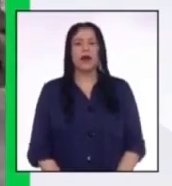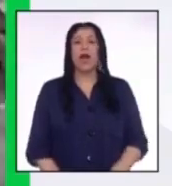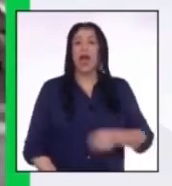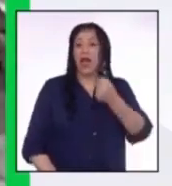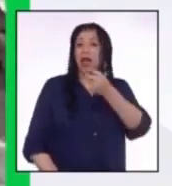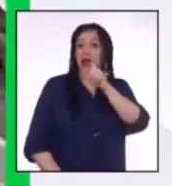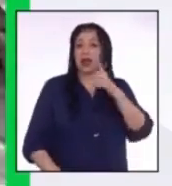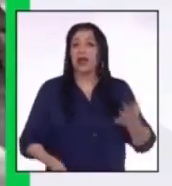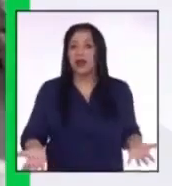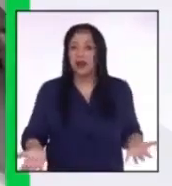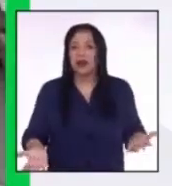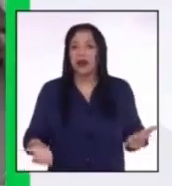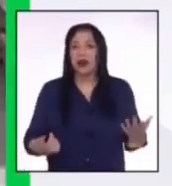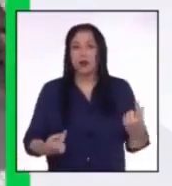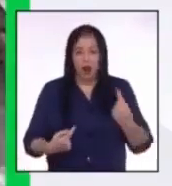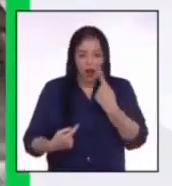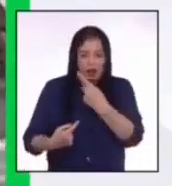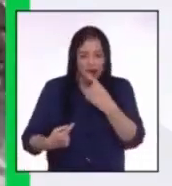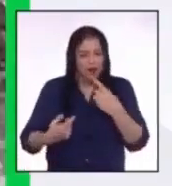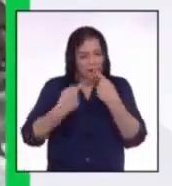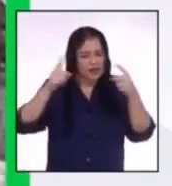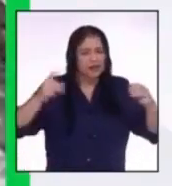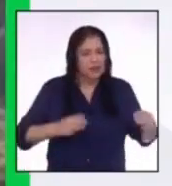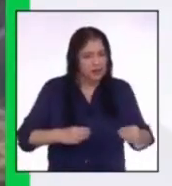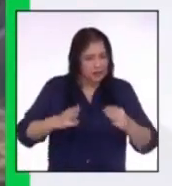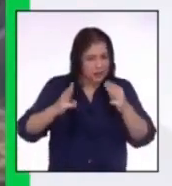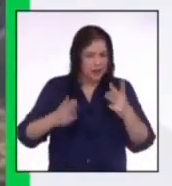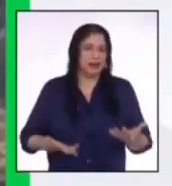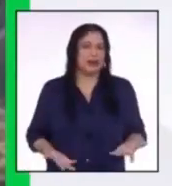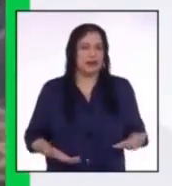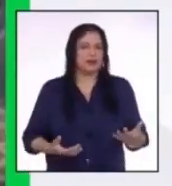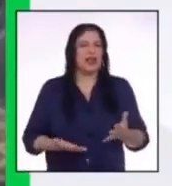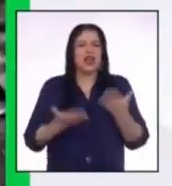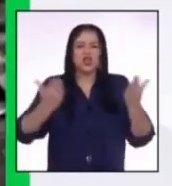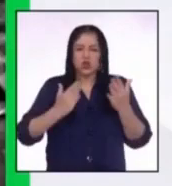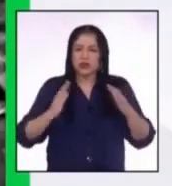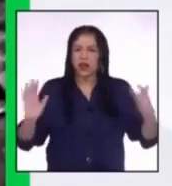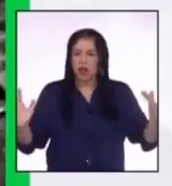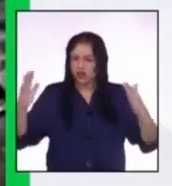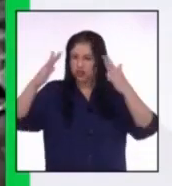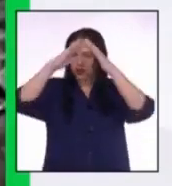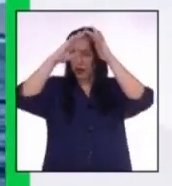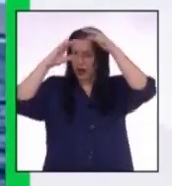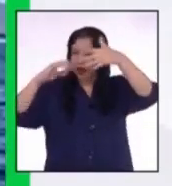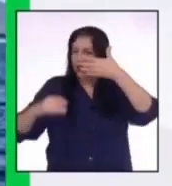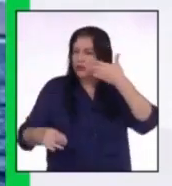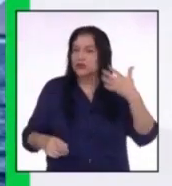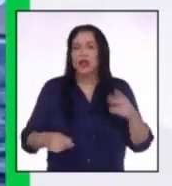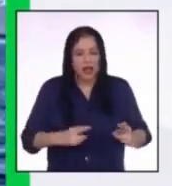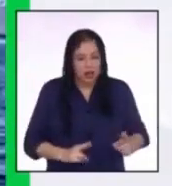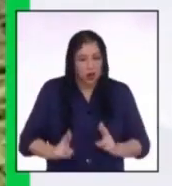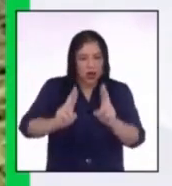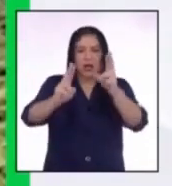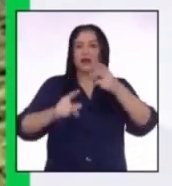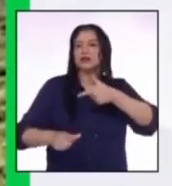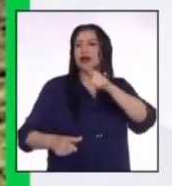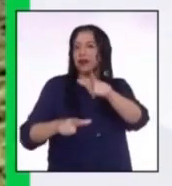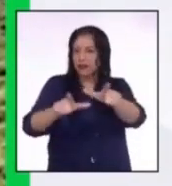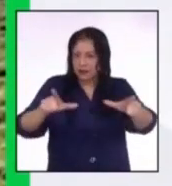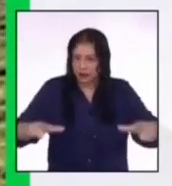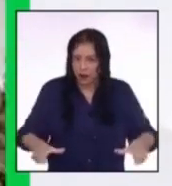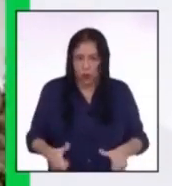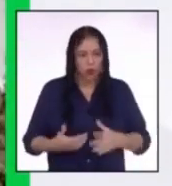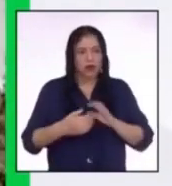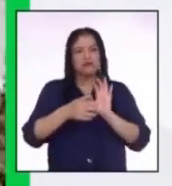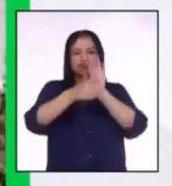el agua en cada uno de sus formas se encuentra en los nevados en los ríos en las lagunas en